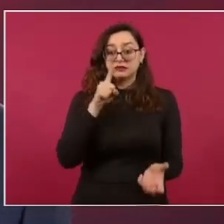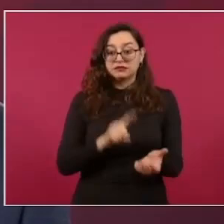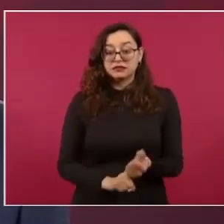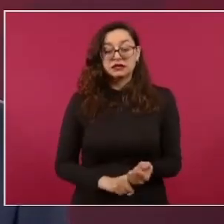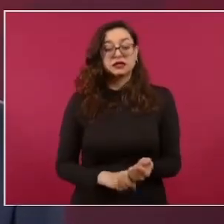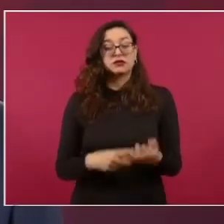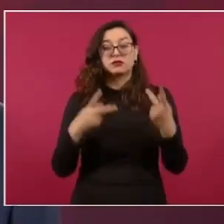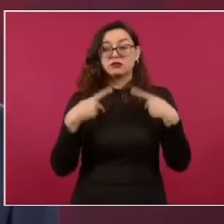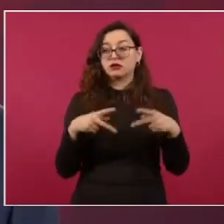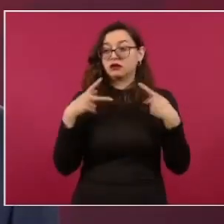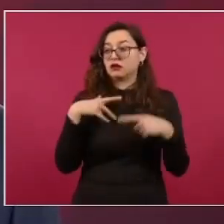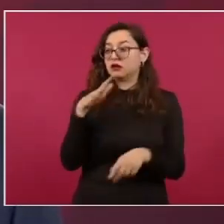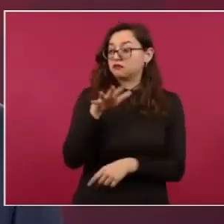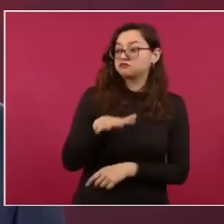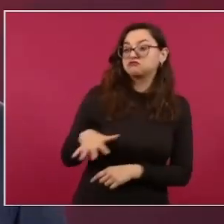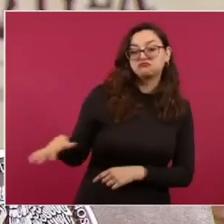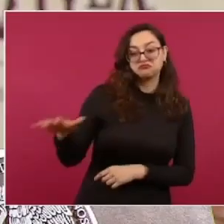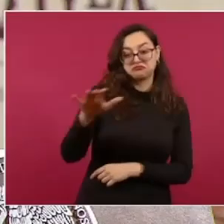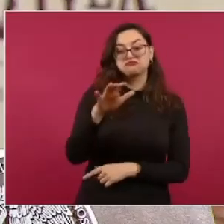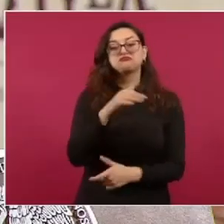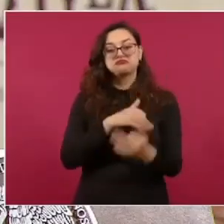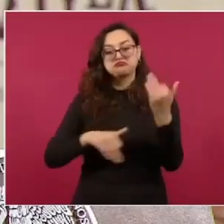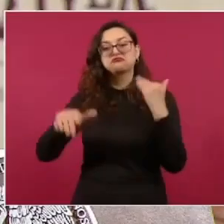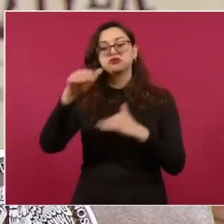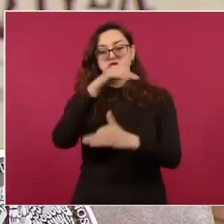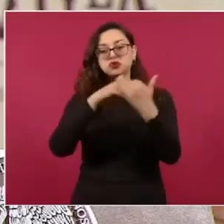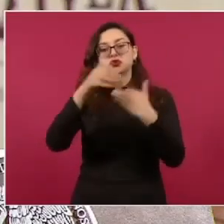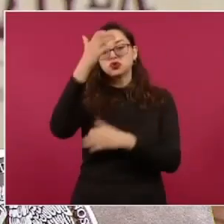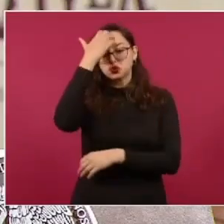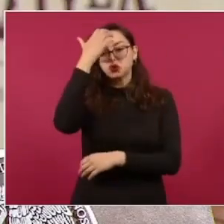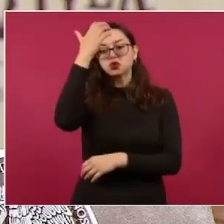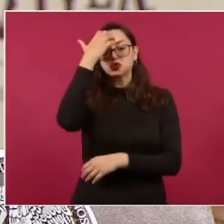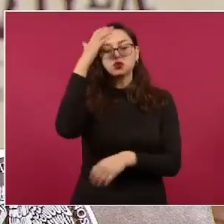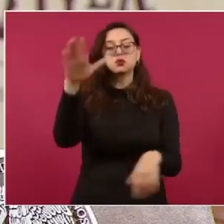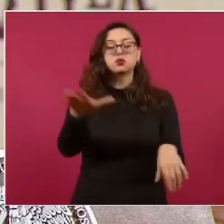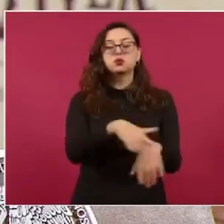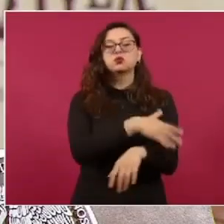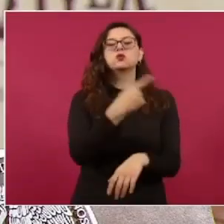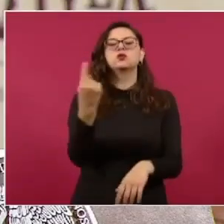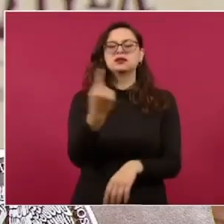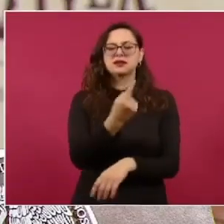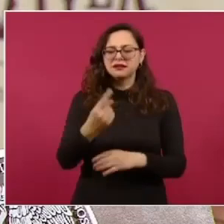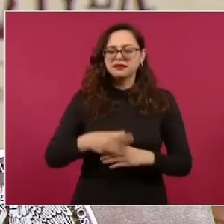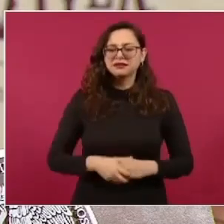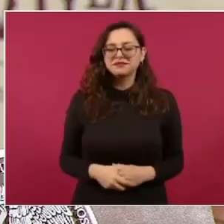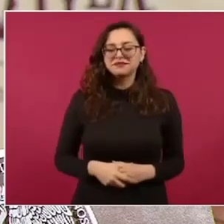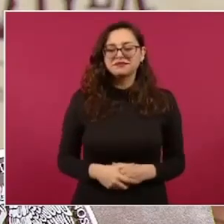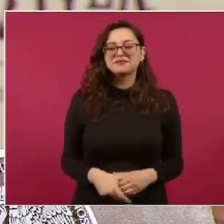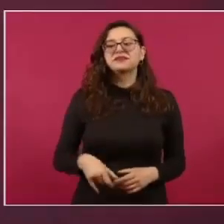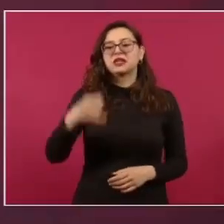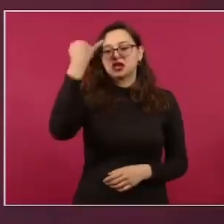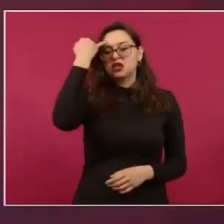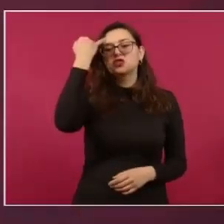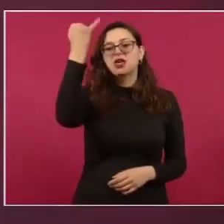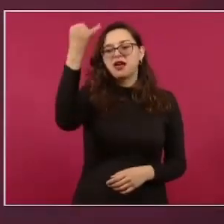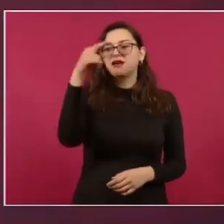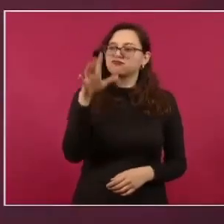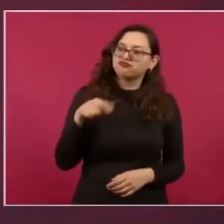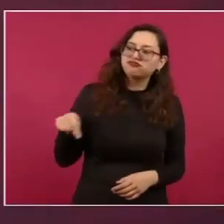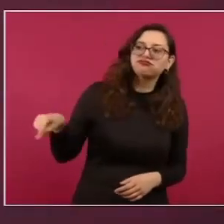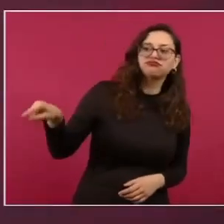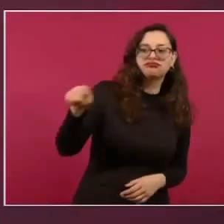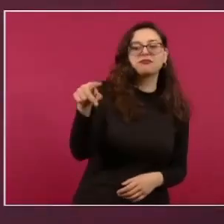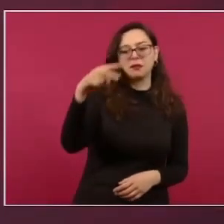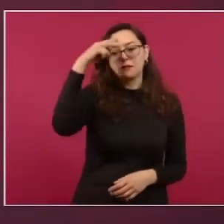población, pues fue creado e ideado y proyectado por y para los